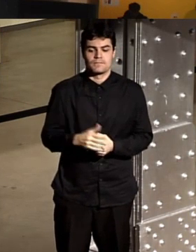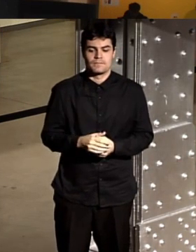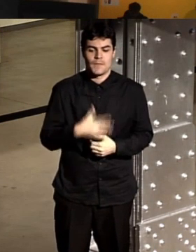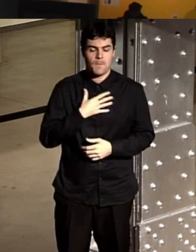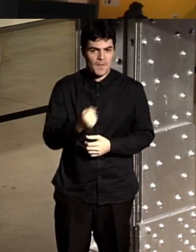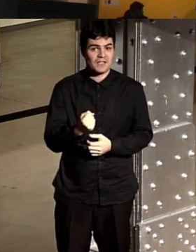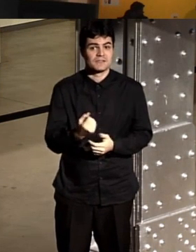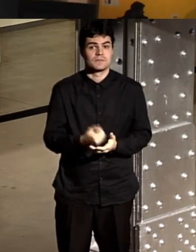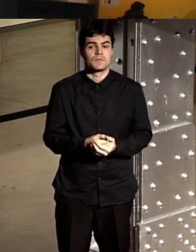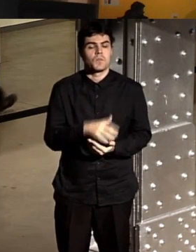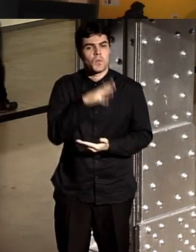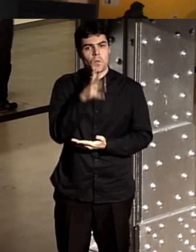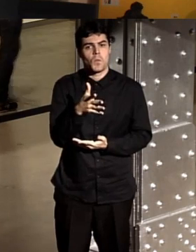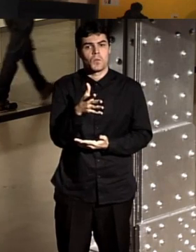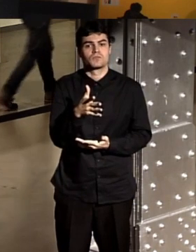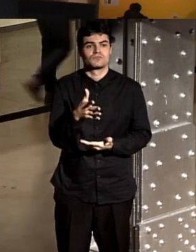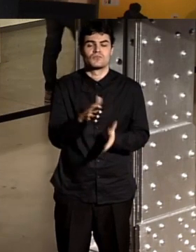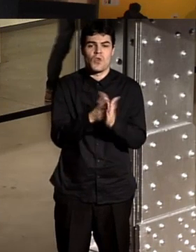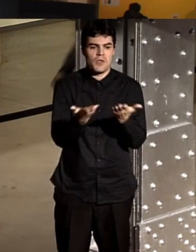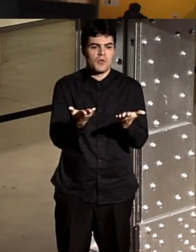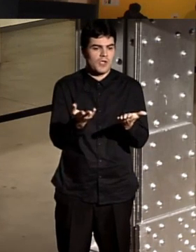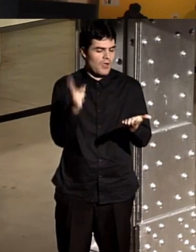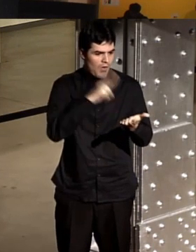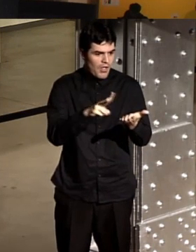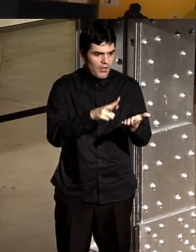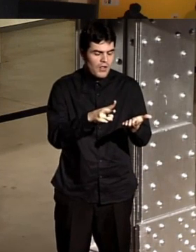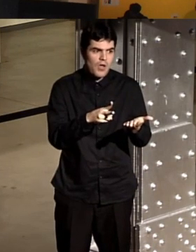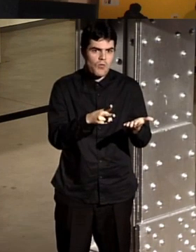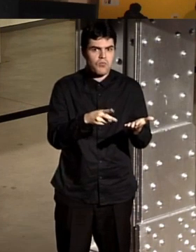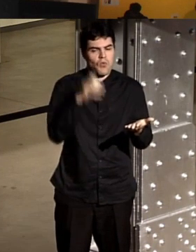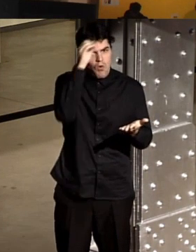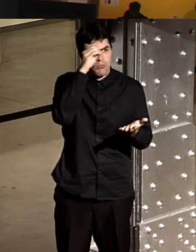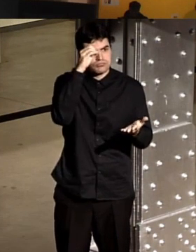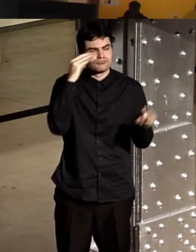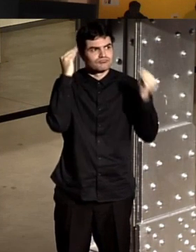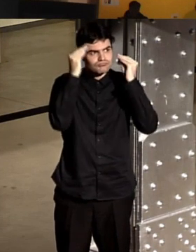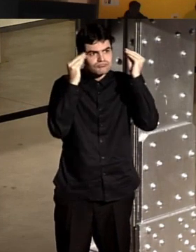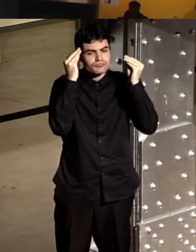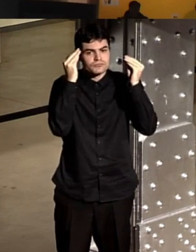libro que a nadie le va a dejar indiferente, y un libro que de una